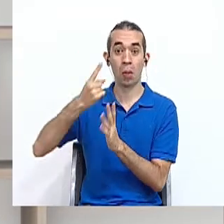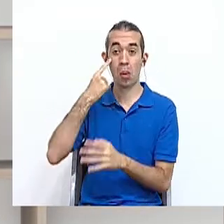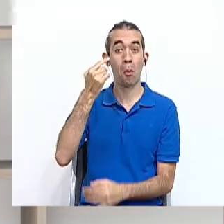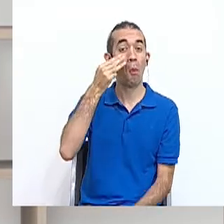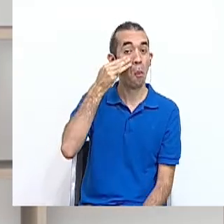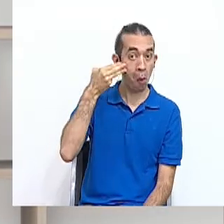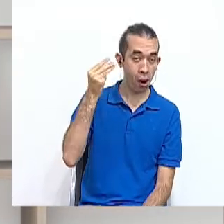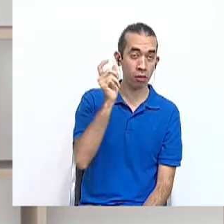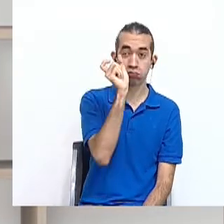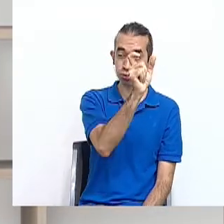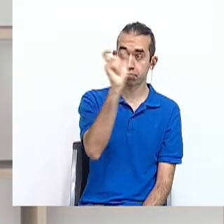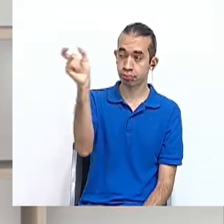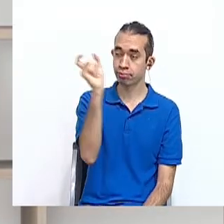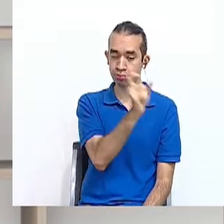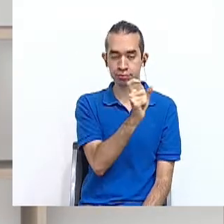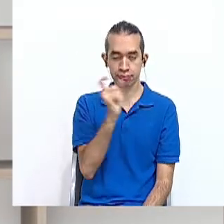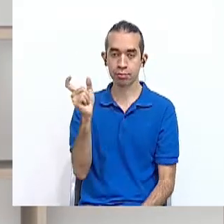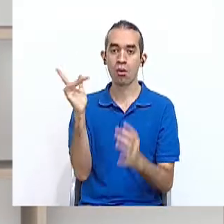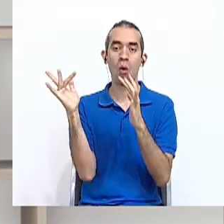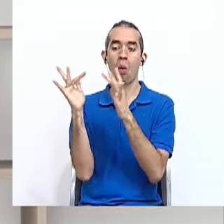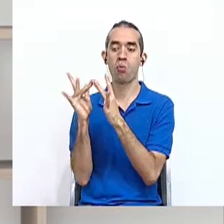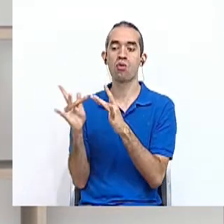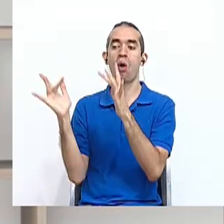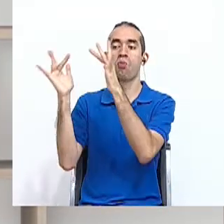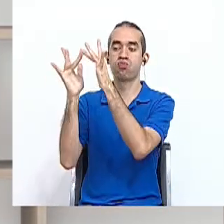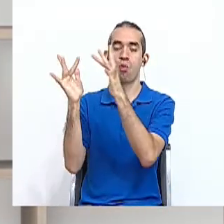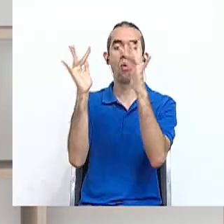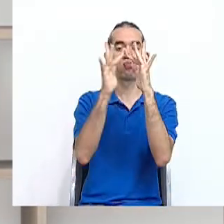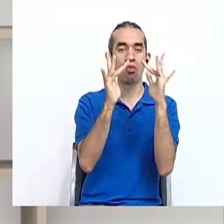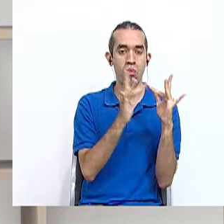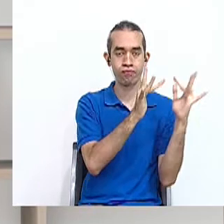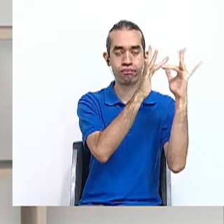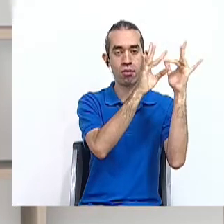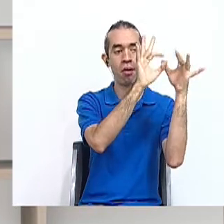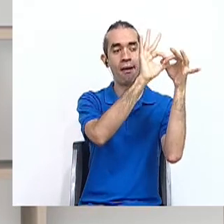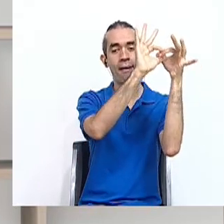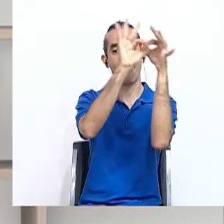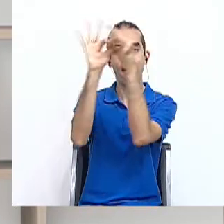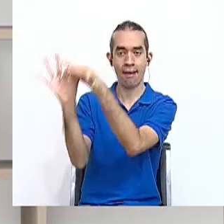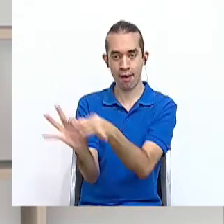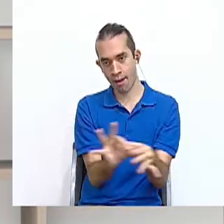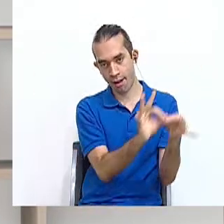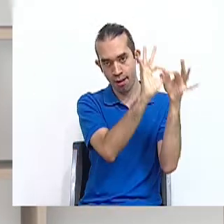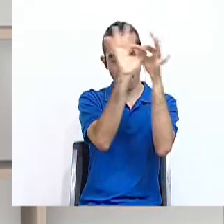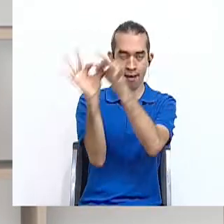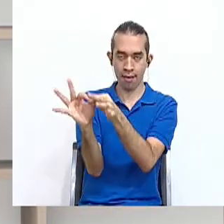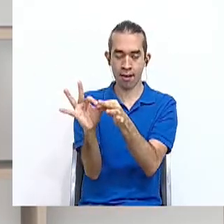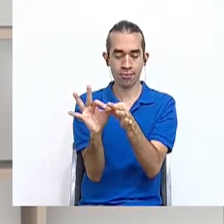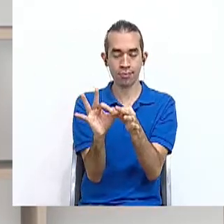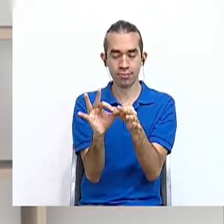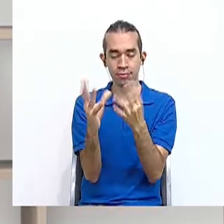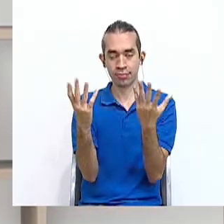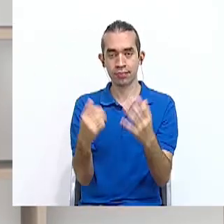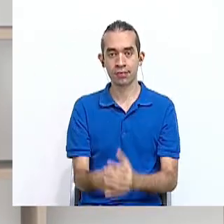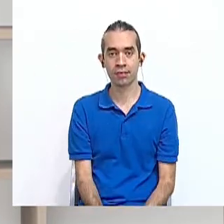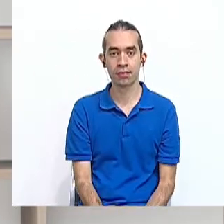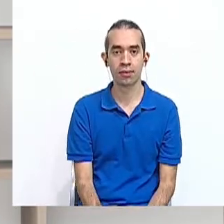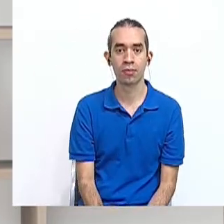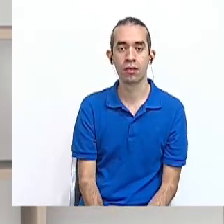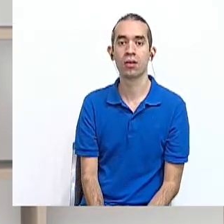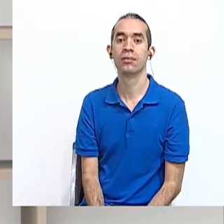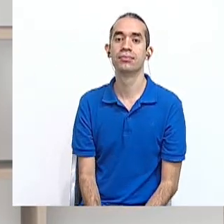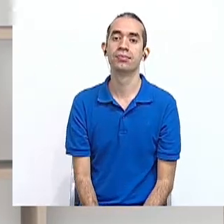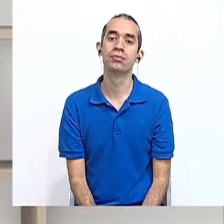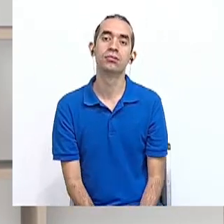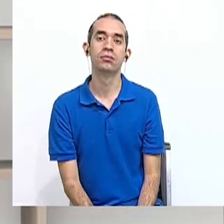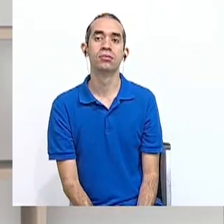morado son conectores y me permiten darle un orden al texto. Eso se llama cohesión.